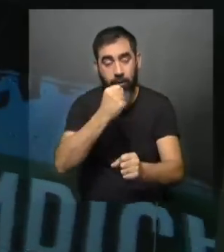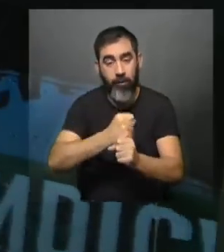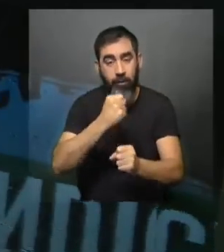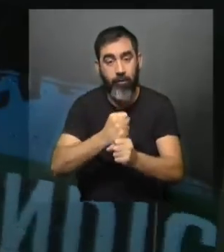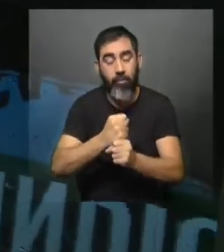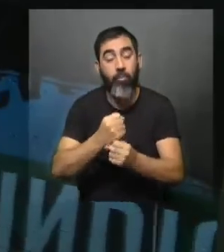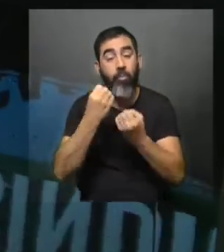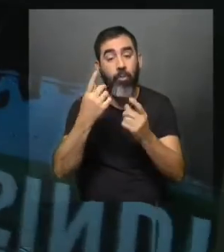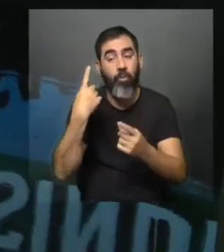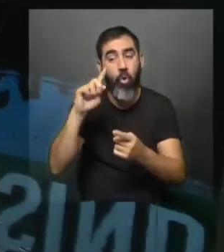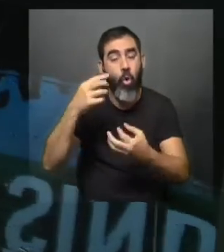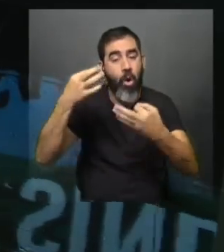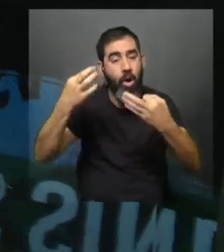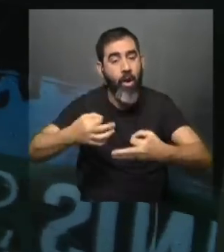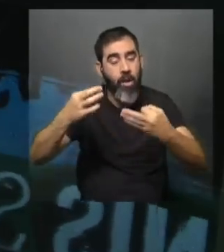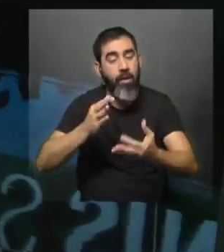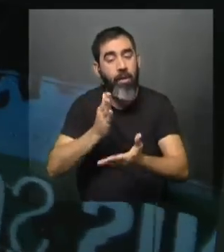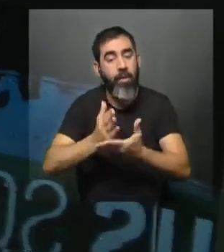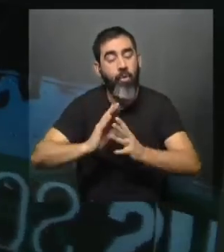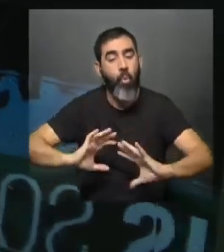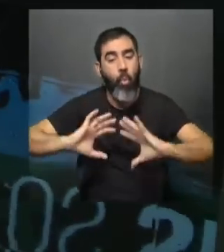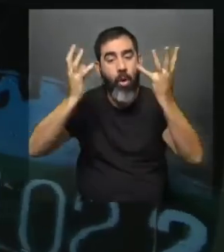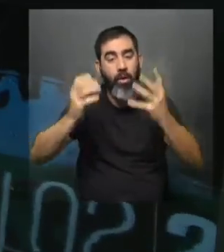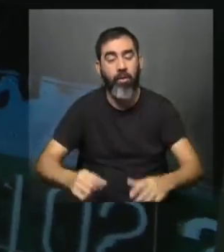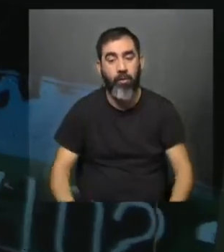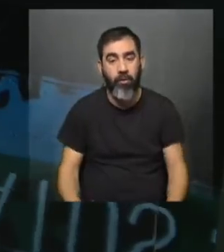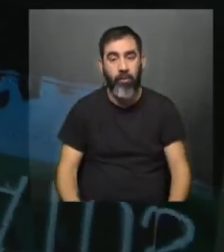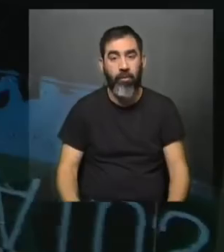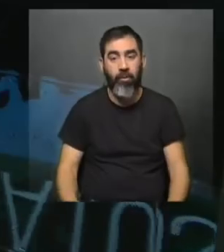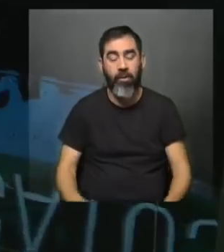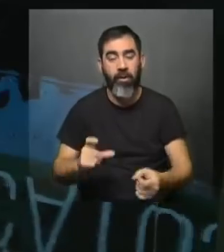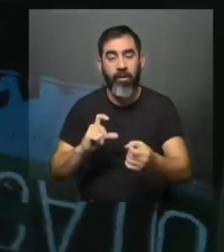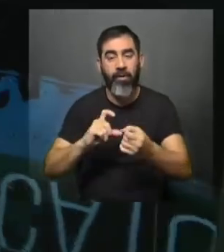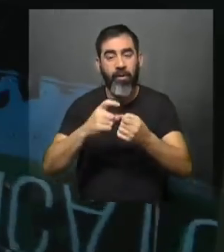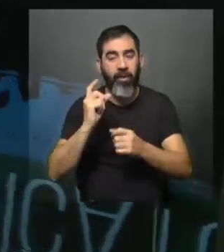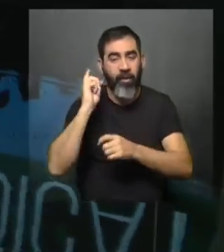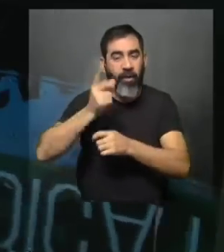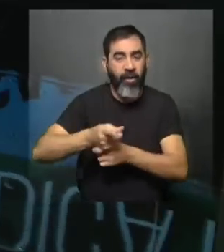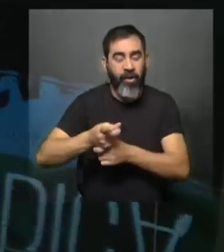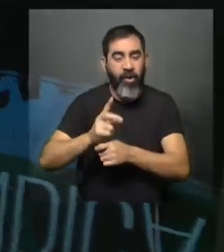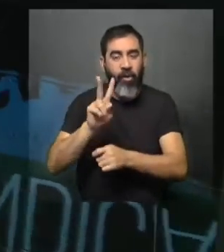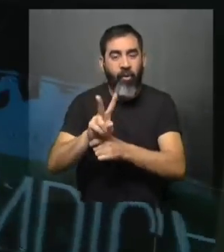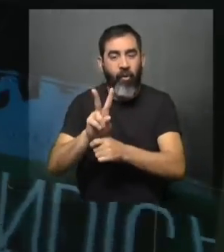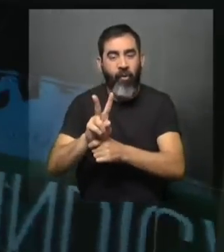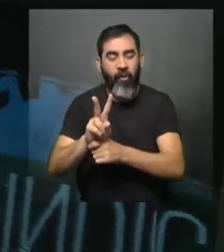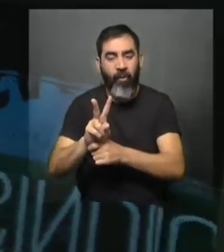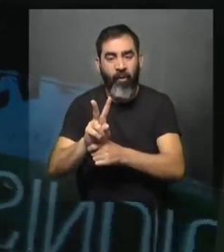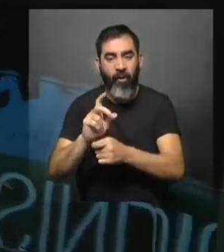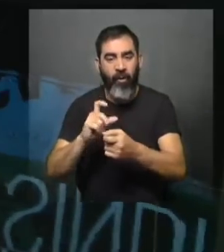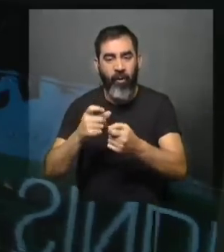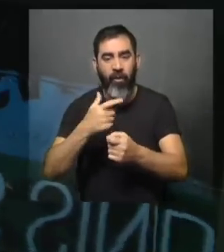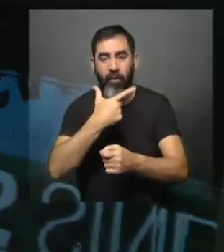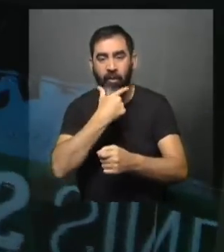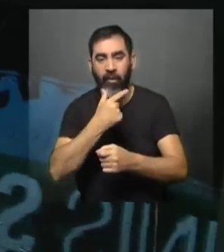la oit por no garantizar el derecho a huelga y el otro orden el gremio decidió implementar una Guardia gremial este jueves